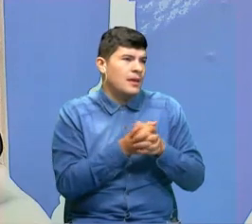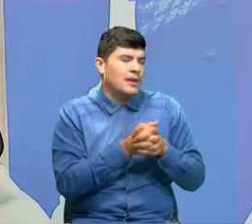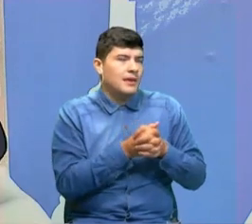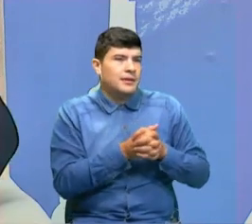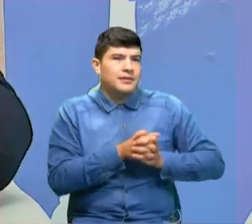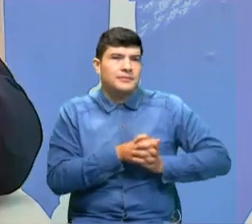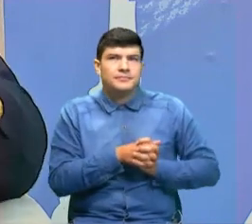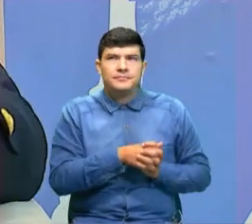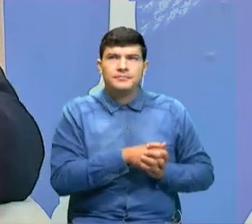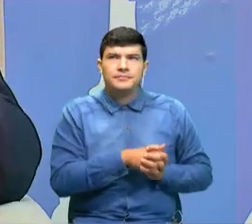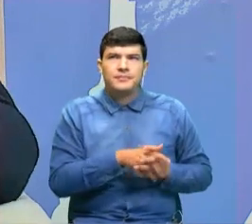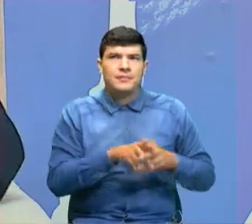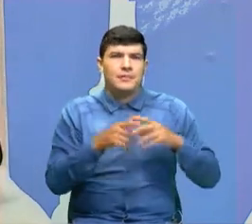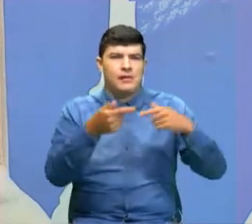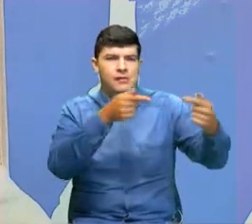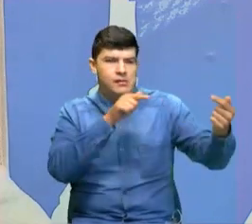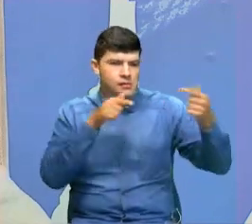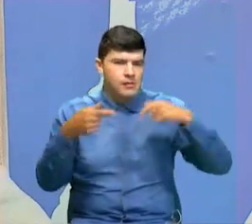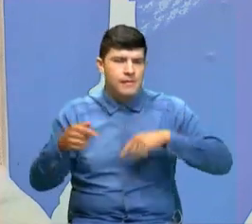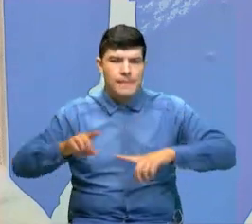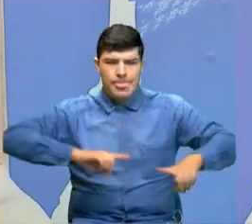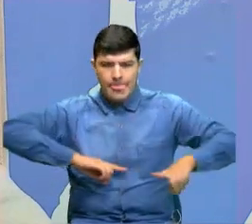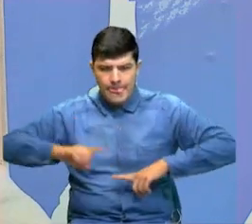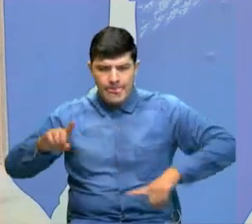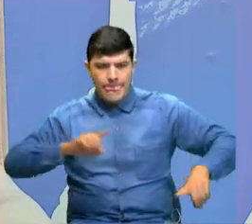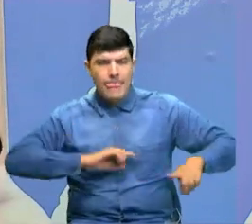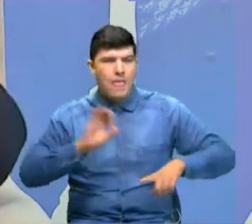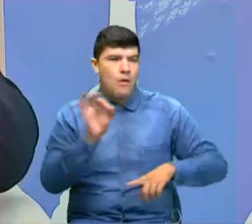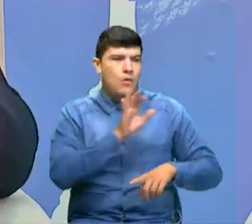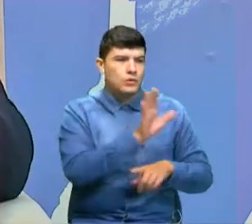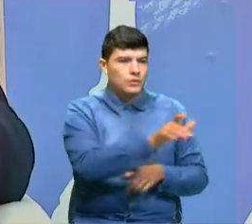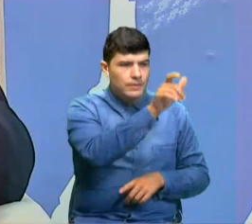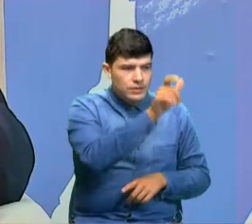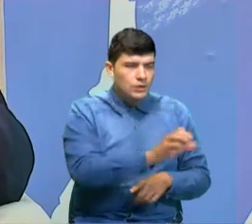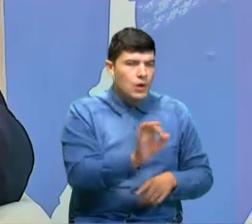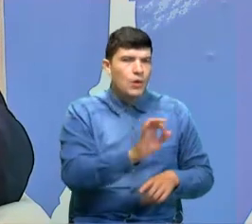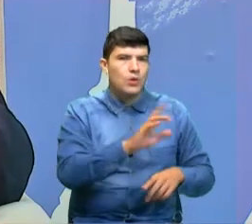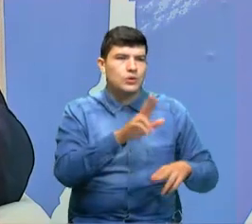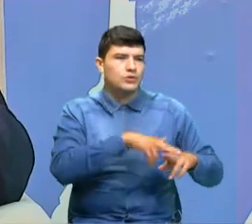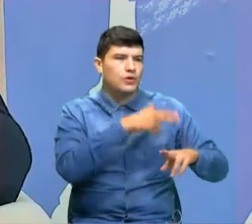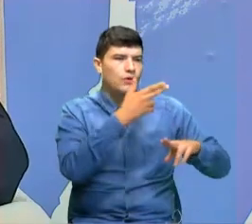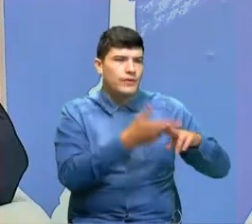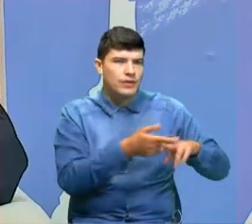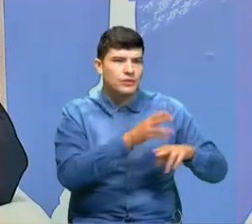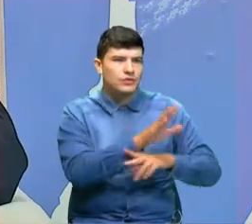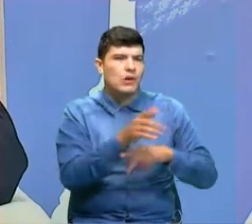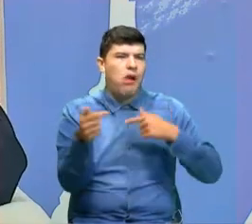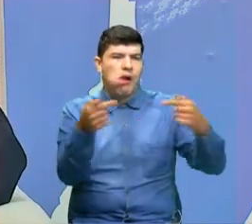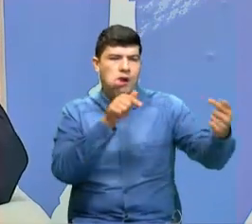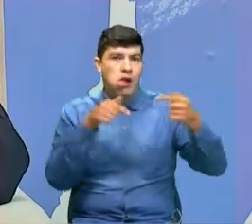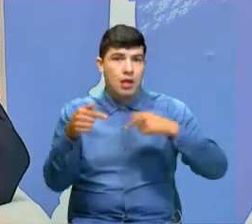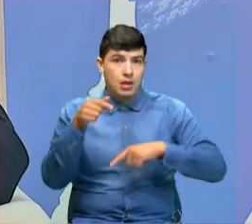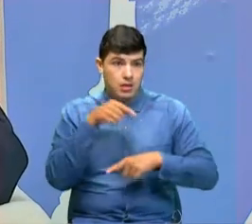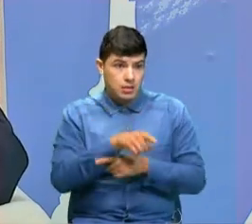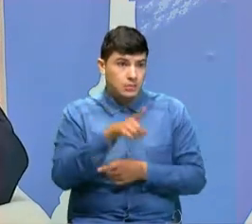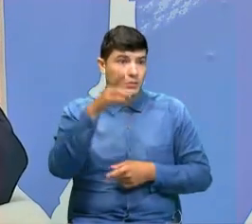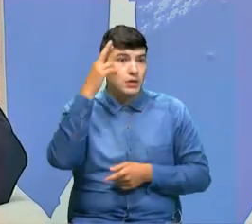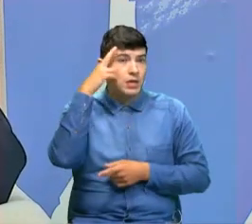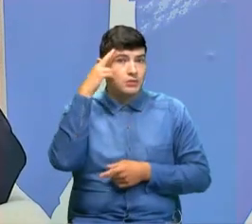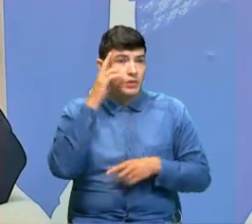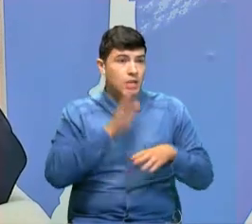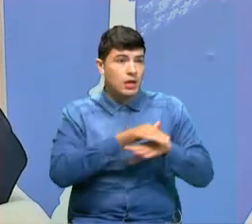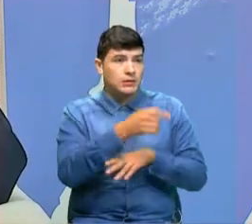intercambio de alguna discusión entre la administración y el sobrino, por ejemplo, ¿esto sería motivo o causal